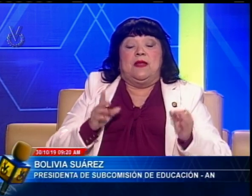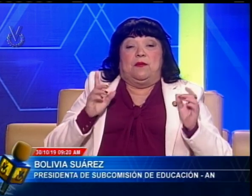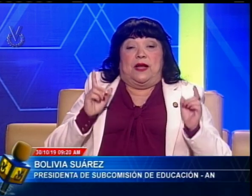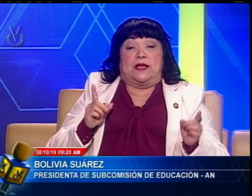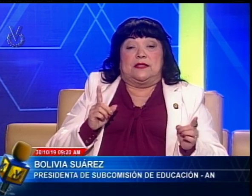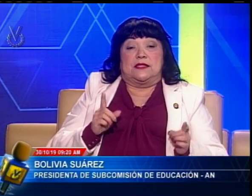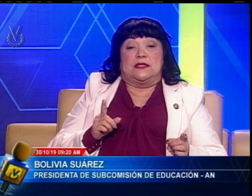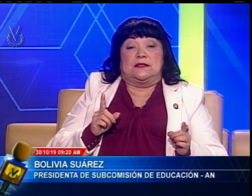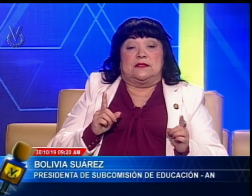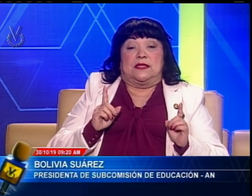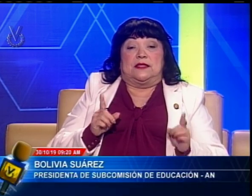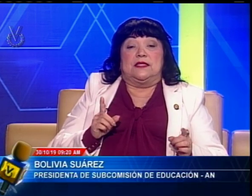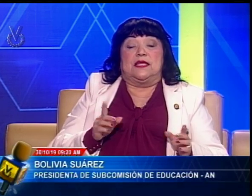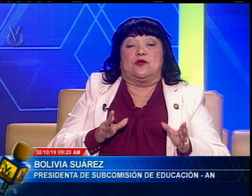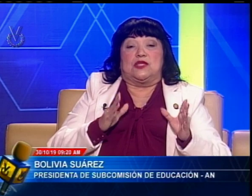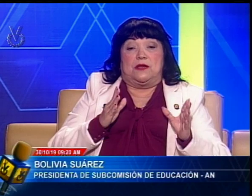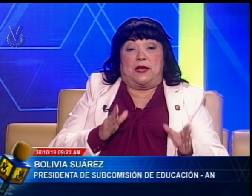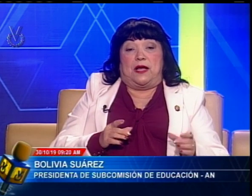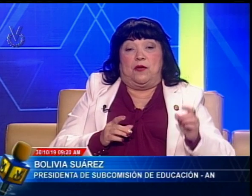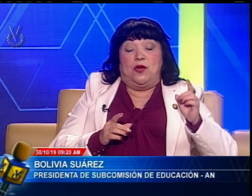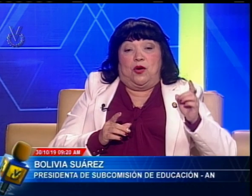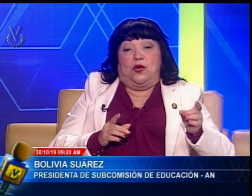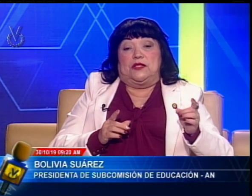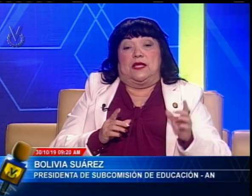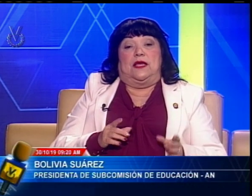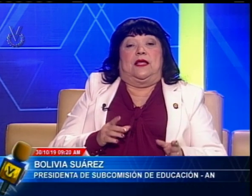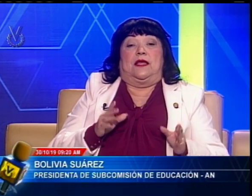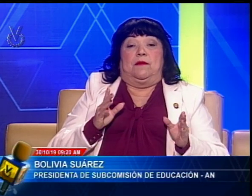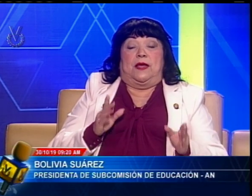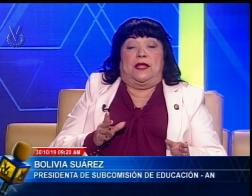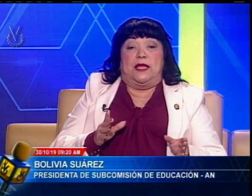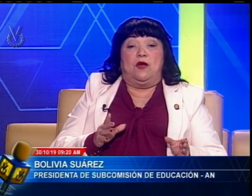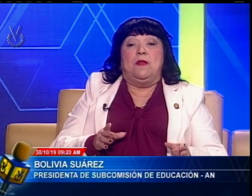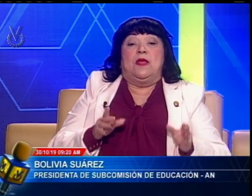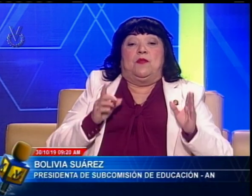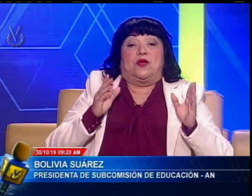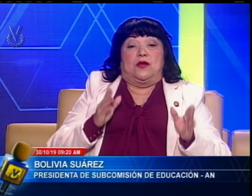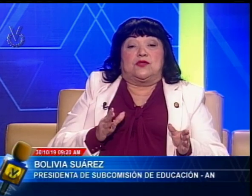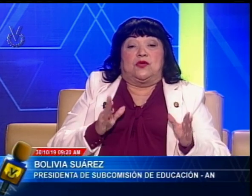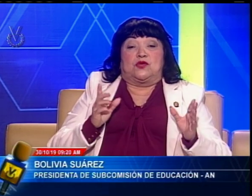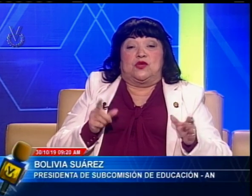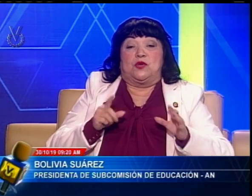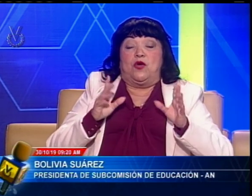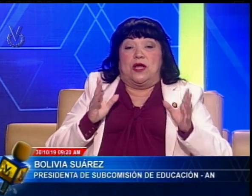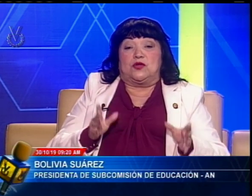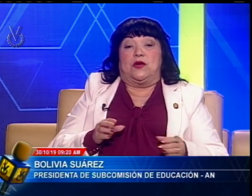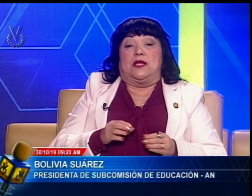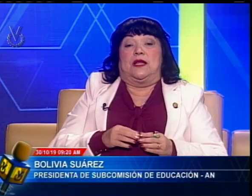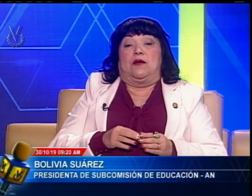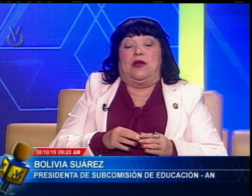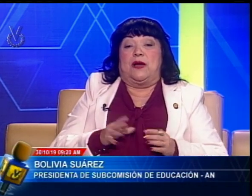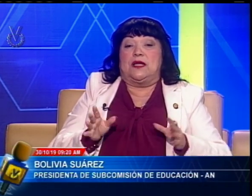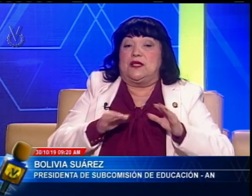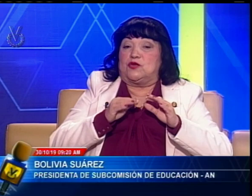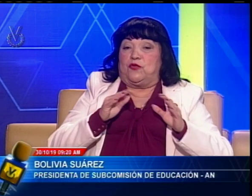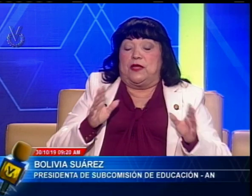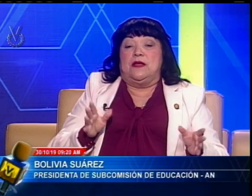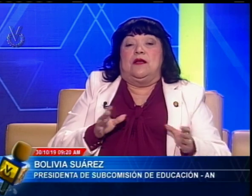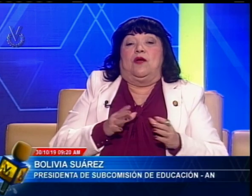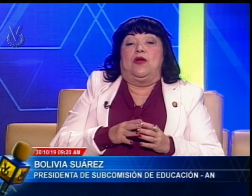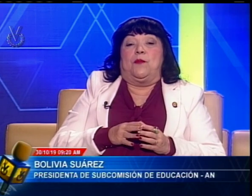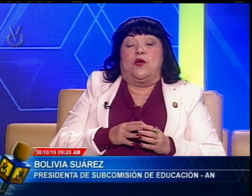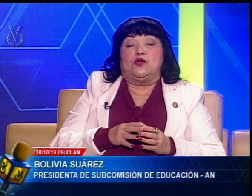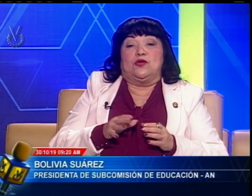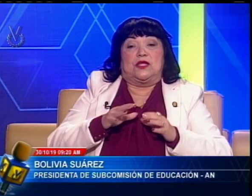pertinentes para que esta sentencia no se lleve a cabo ahorita en enero, porque nosotros hicimos un acto en el aula magna, y eso